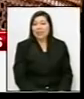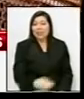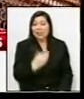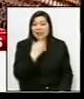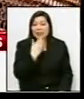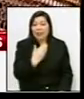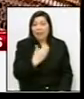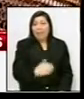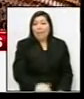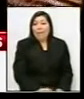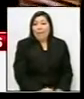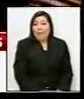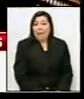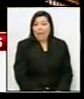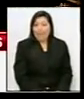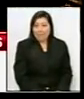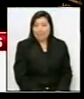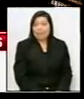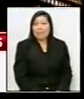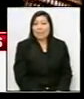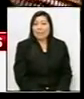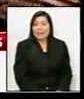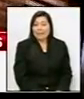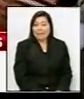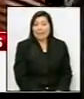Gracias. Gracias, congresista